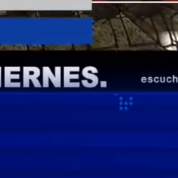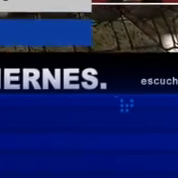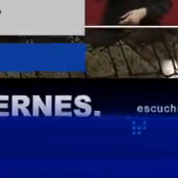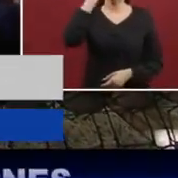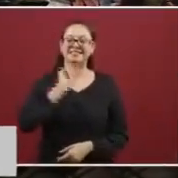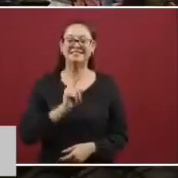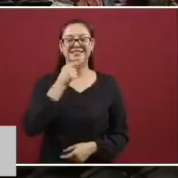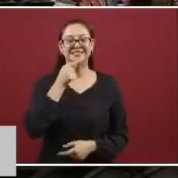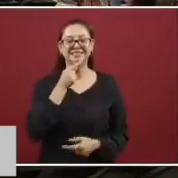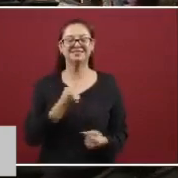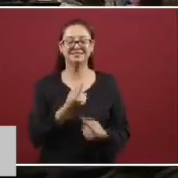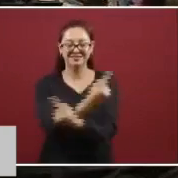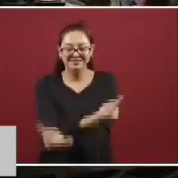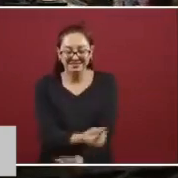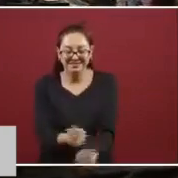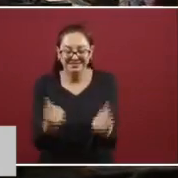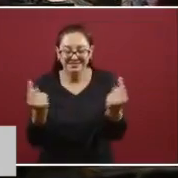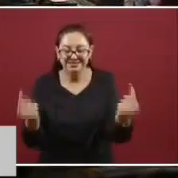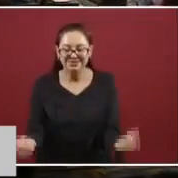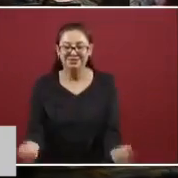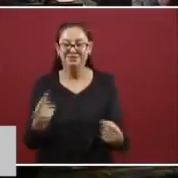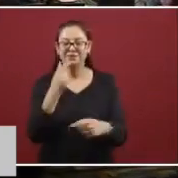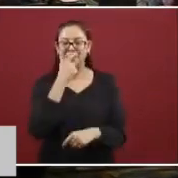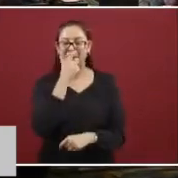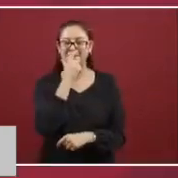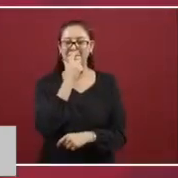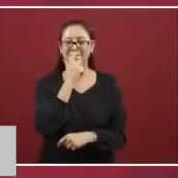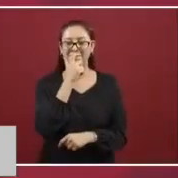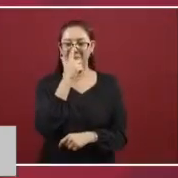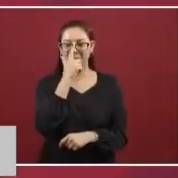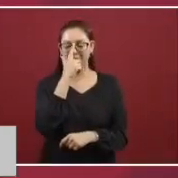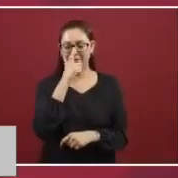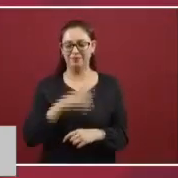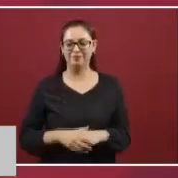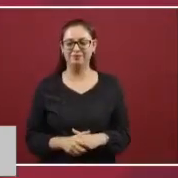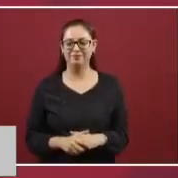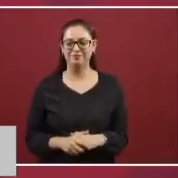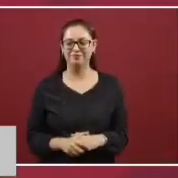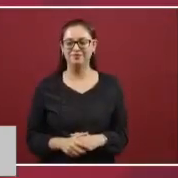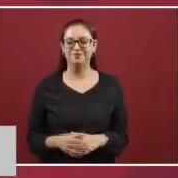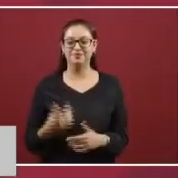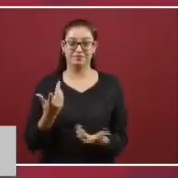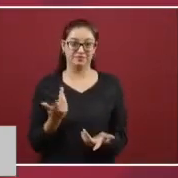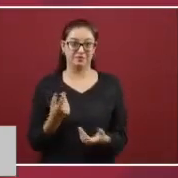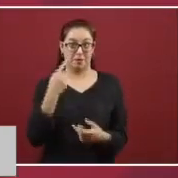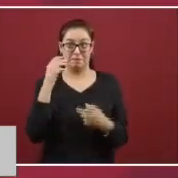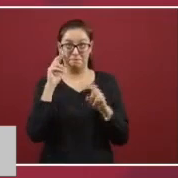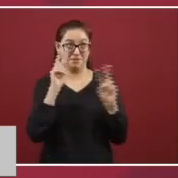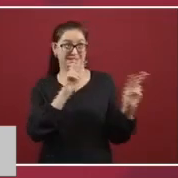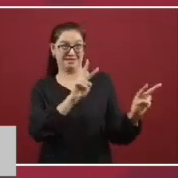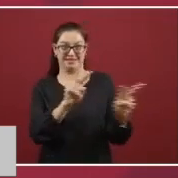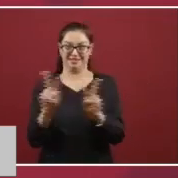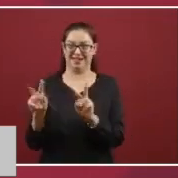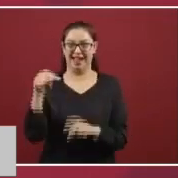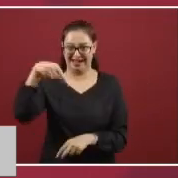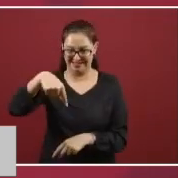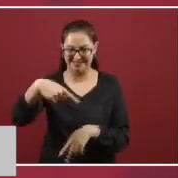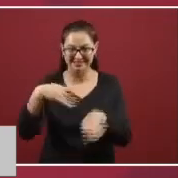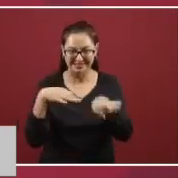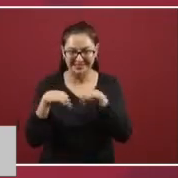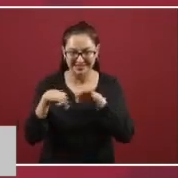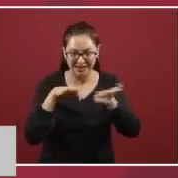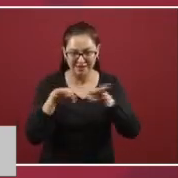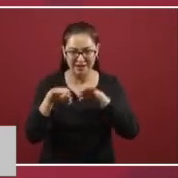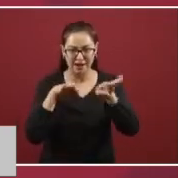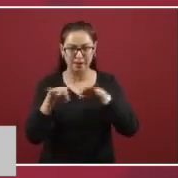niños. El día de hoy el presidente recibe estudiantes en la conferencia en Palacio Nacional por el Día del Niño, niños y niñas de